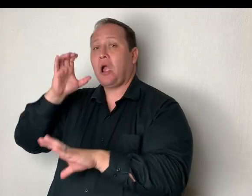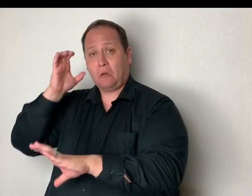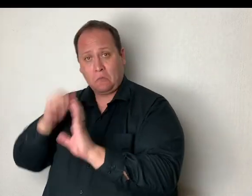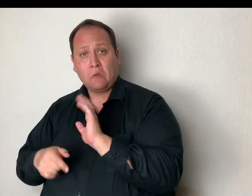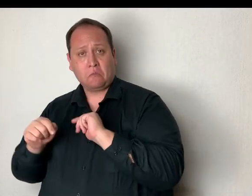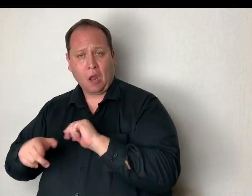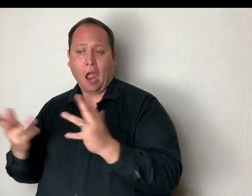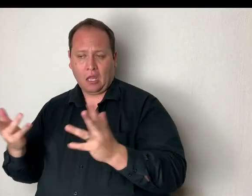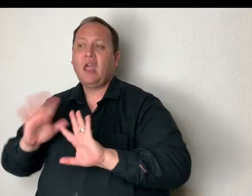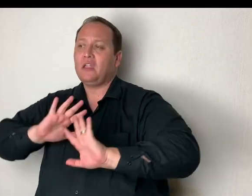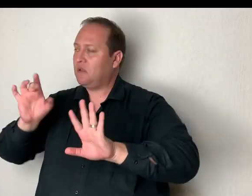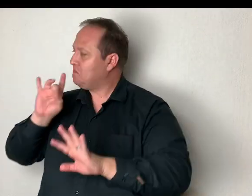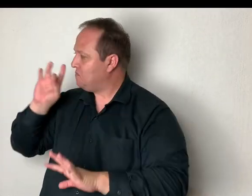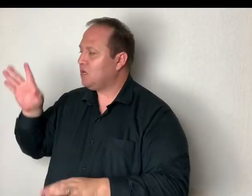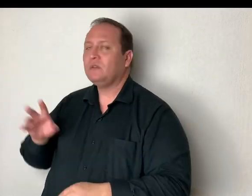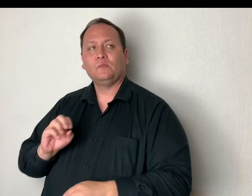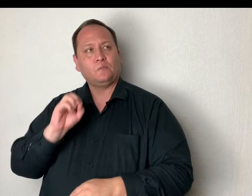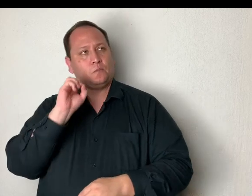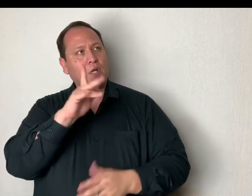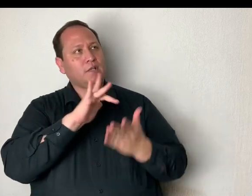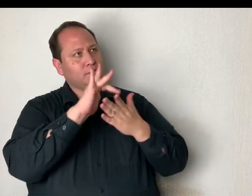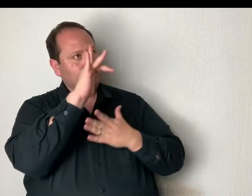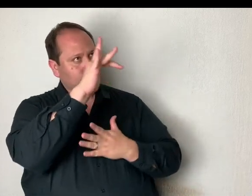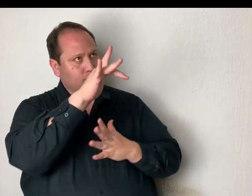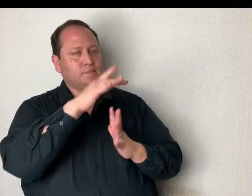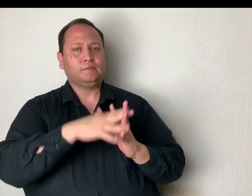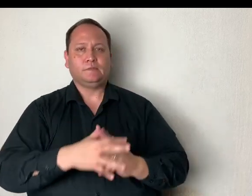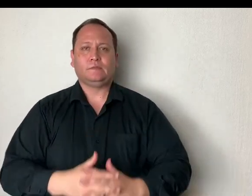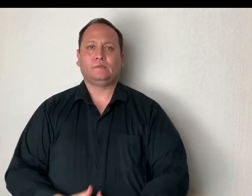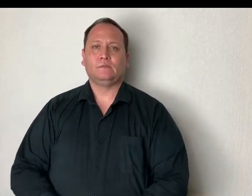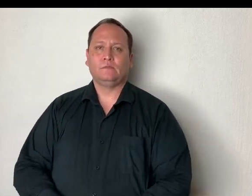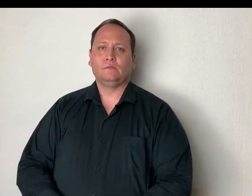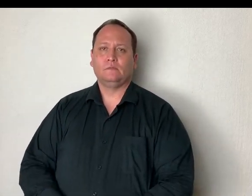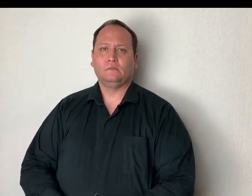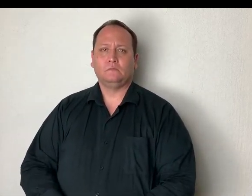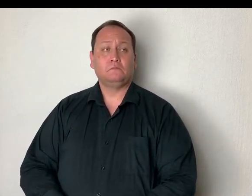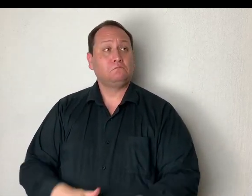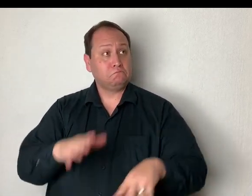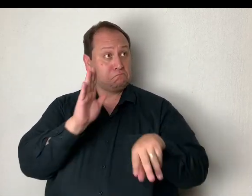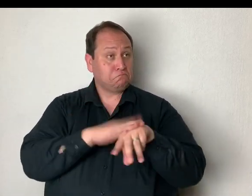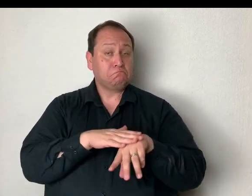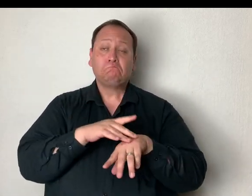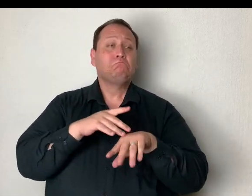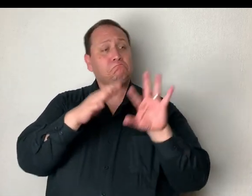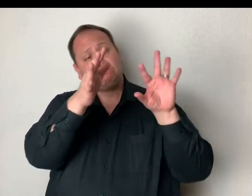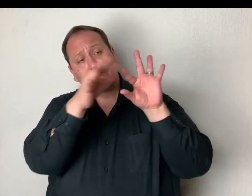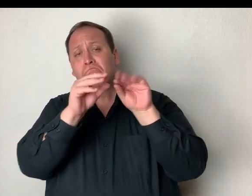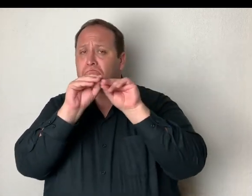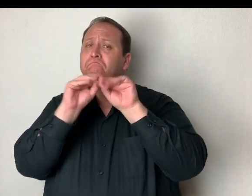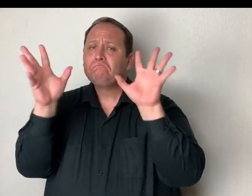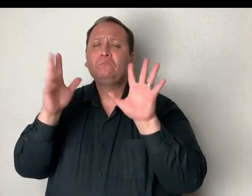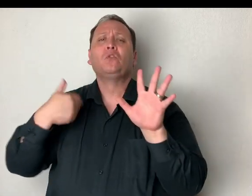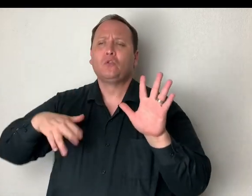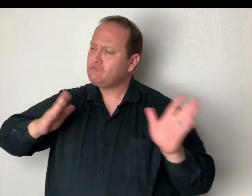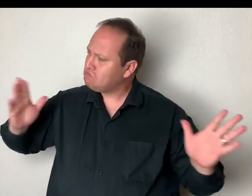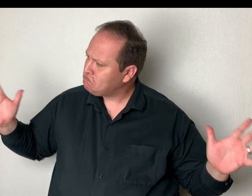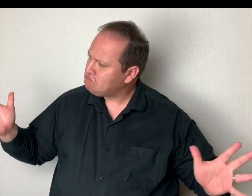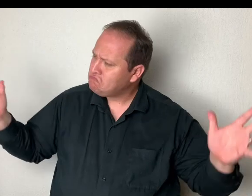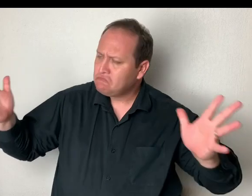Ok, gracias. Por lo De demás hecho, está bastante claro y vamos a promover más que todo lo del